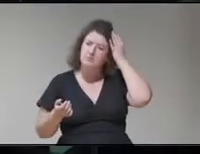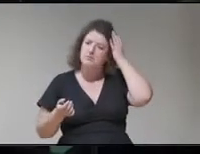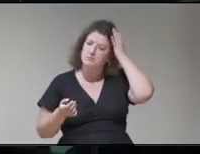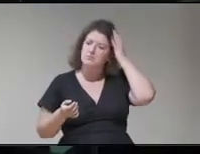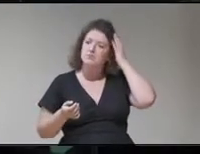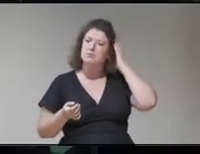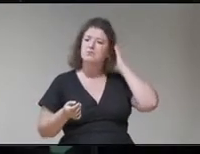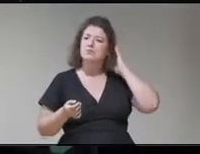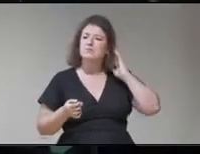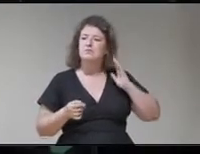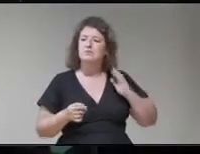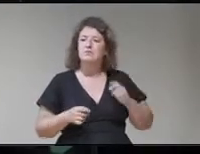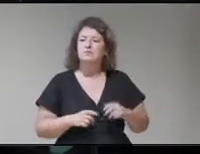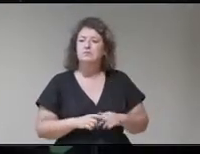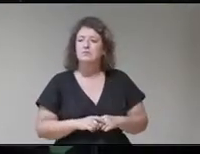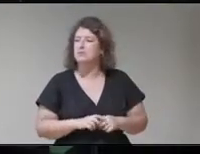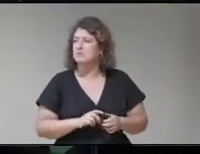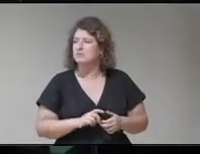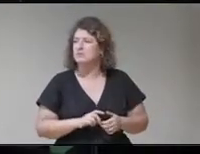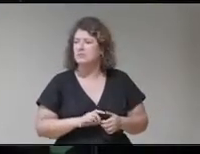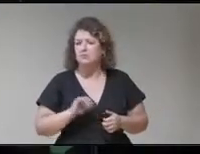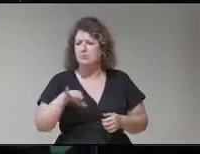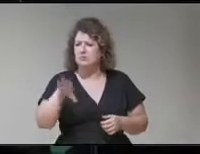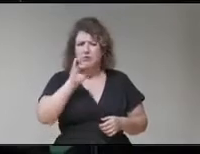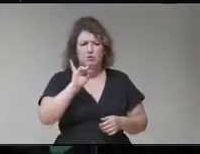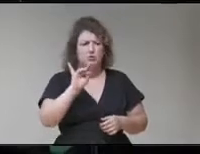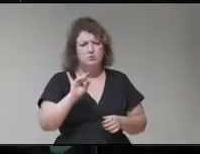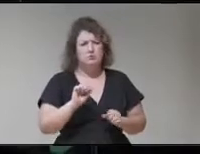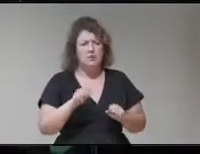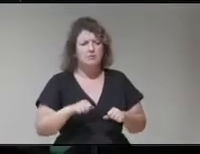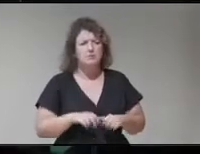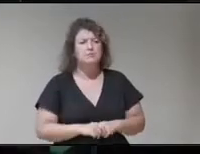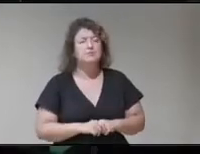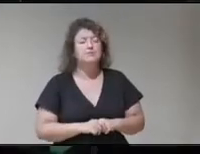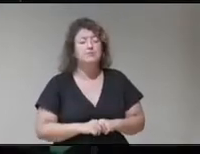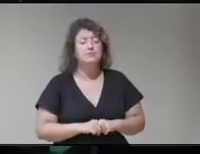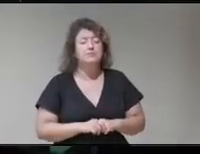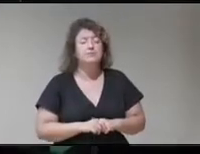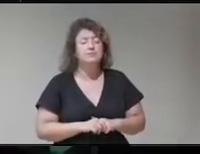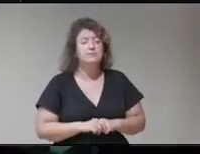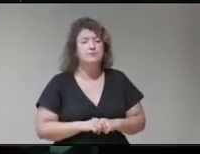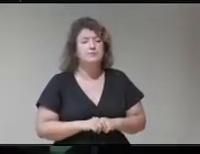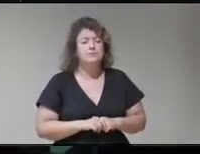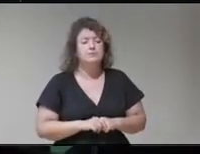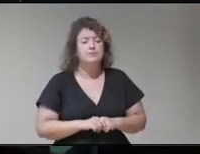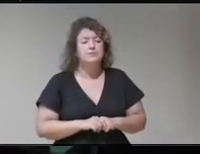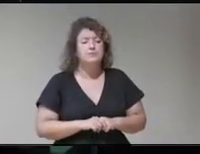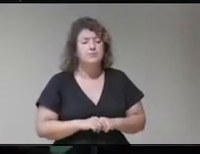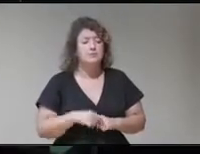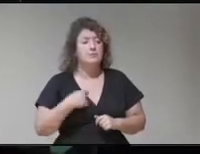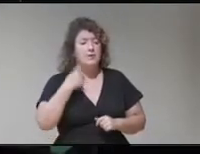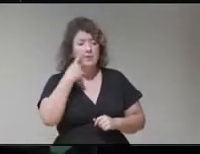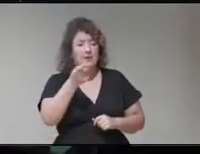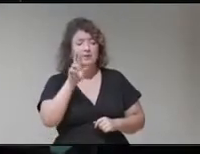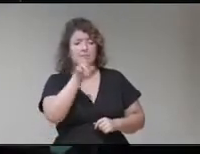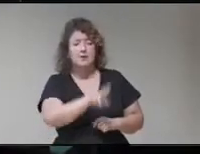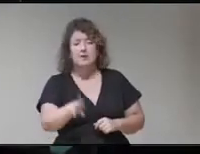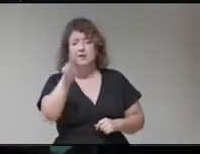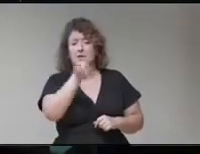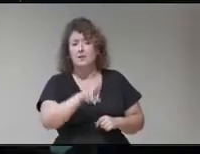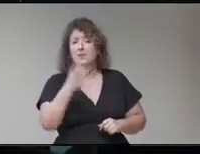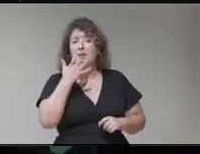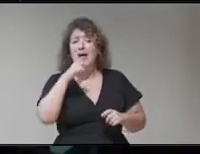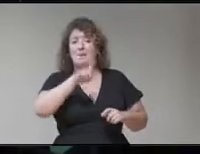el envejecimiento disminuye la... Sí. A ver, es un hecho que se observa repetidamente de que las personas